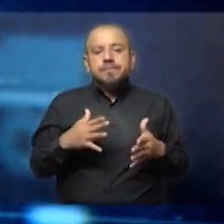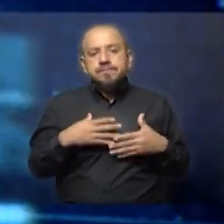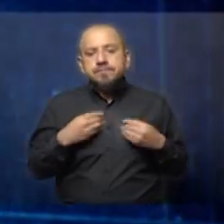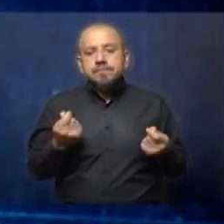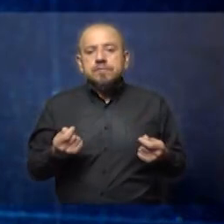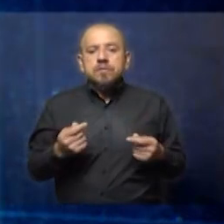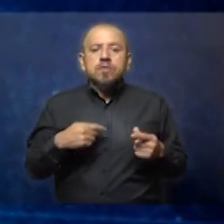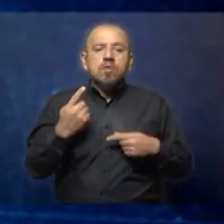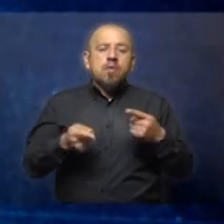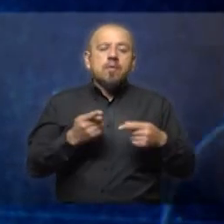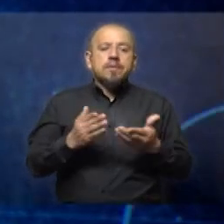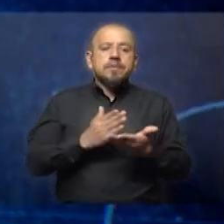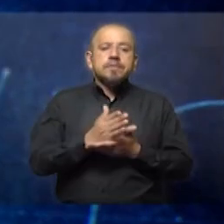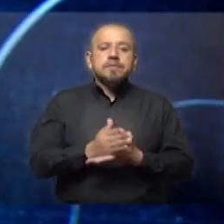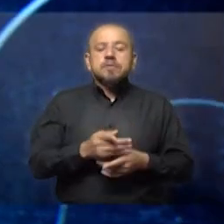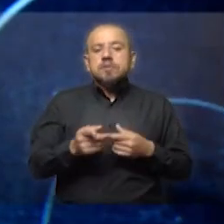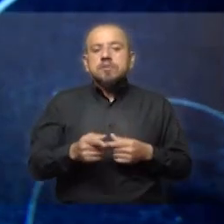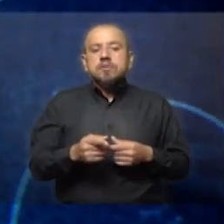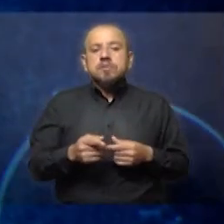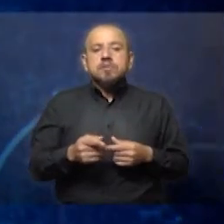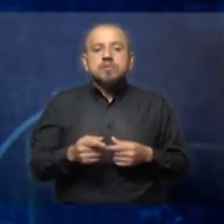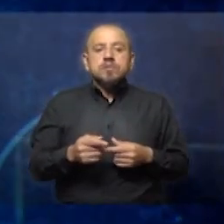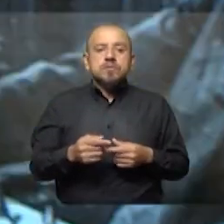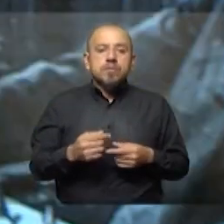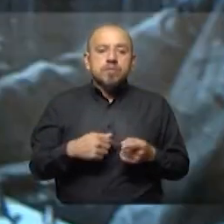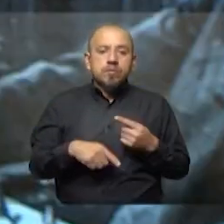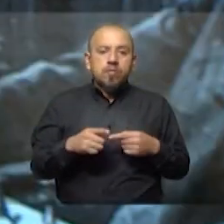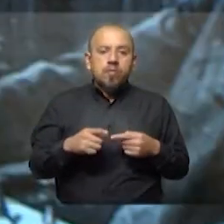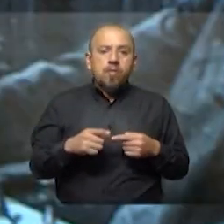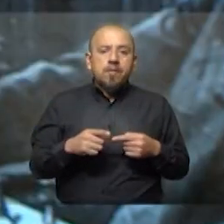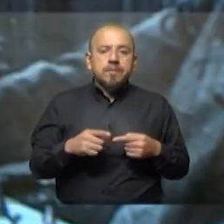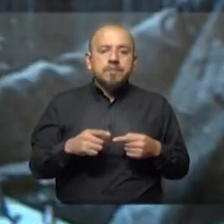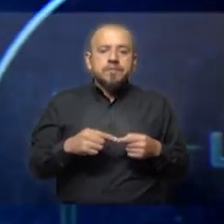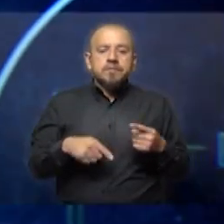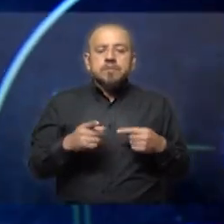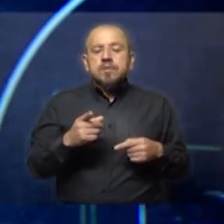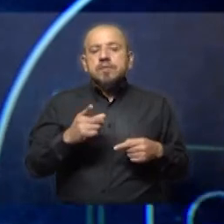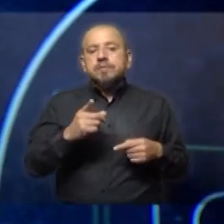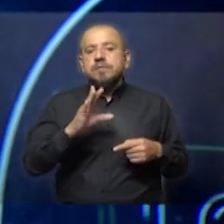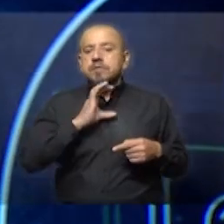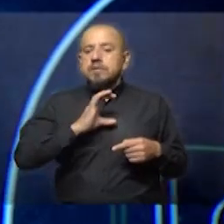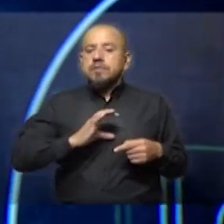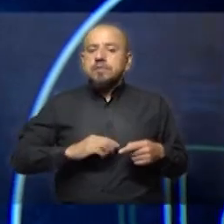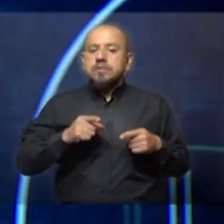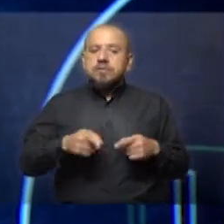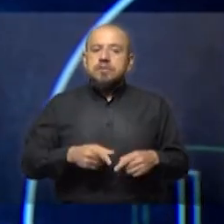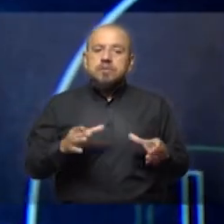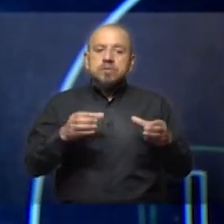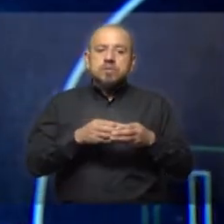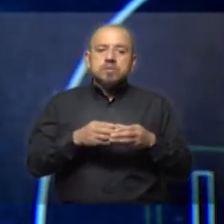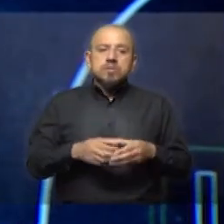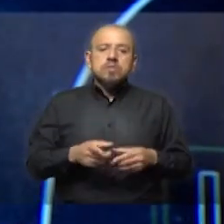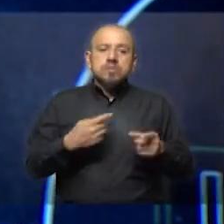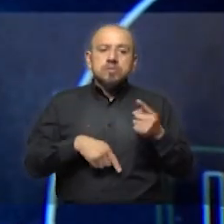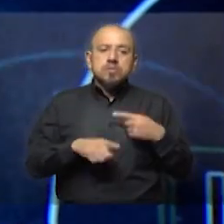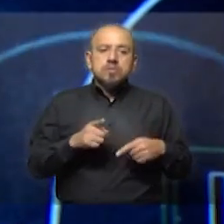sido somos Y seremos siempre junto a otras no eso es la la característica de este movimiento Así